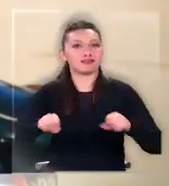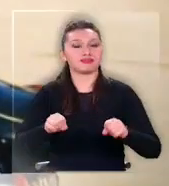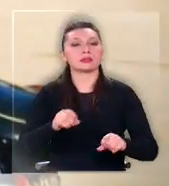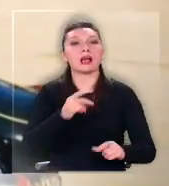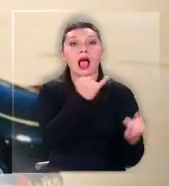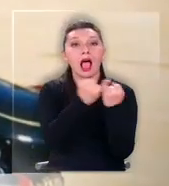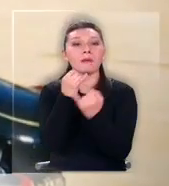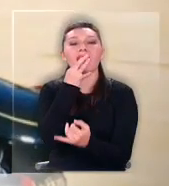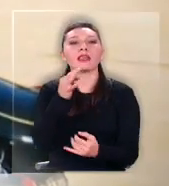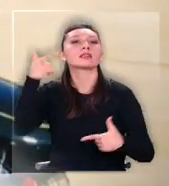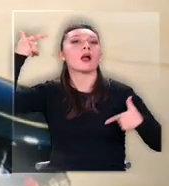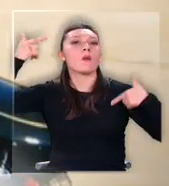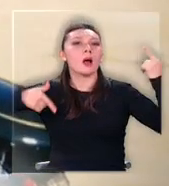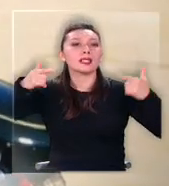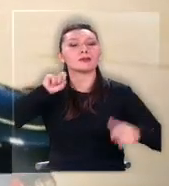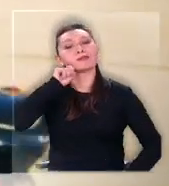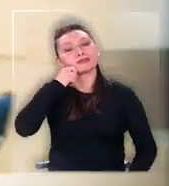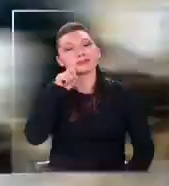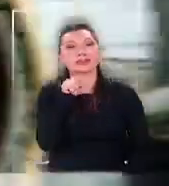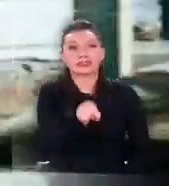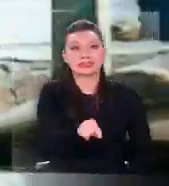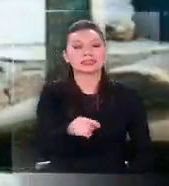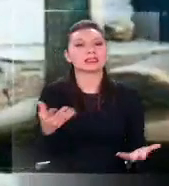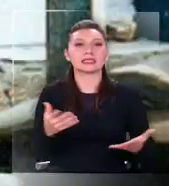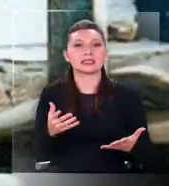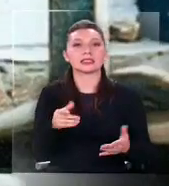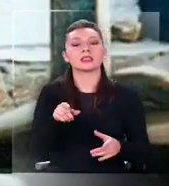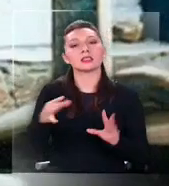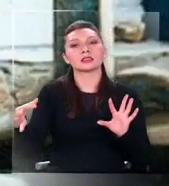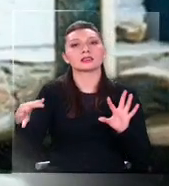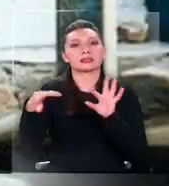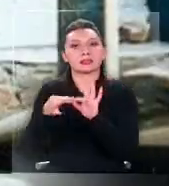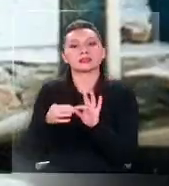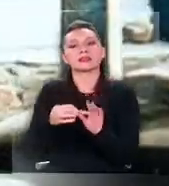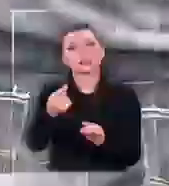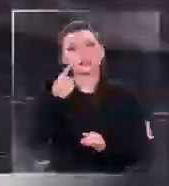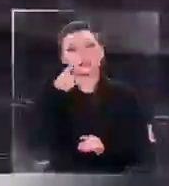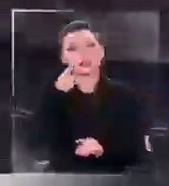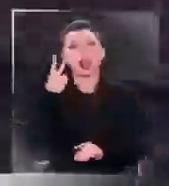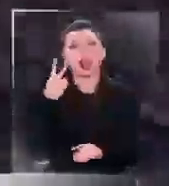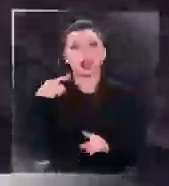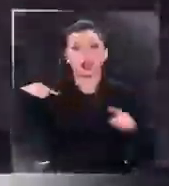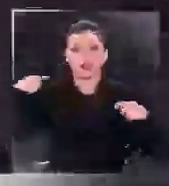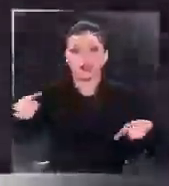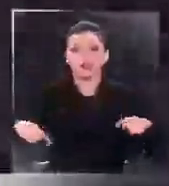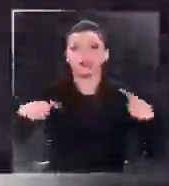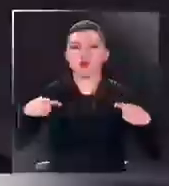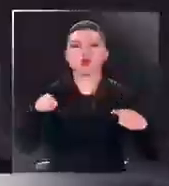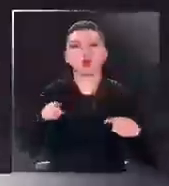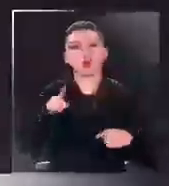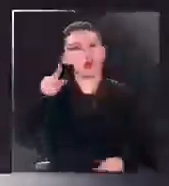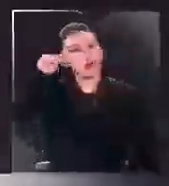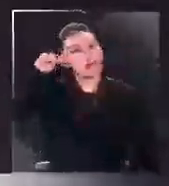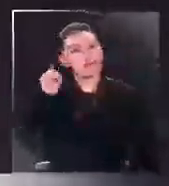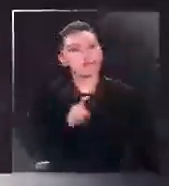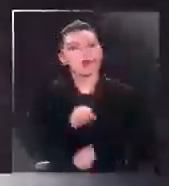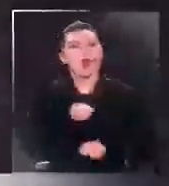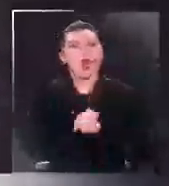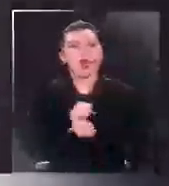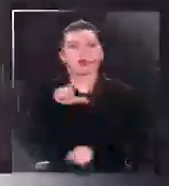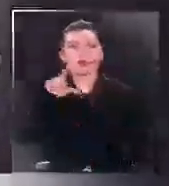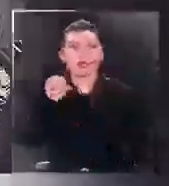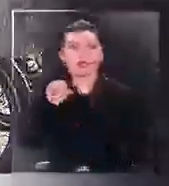le decían Guaso, el Guaso Choppers, por su vínculo con las clásicas dos ruedas, un hobby que nació en los años